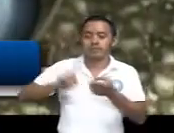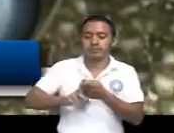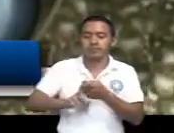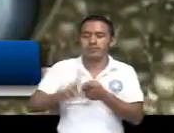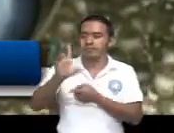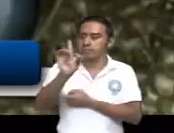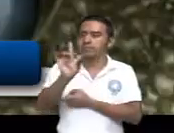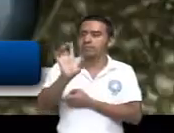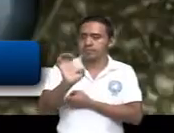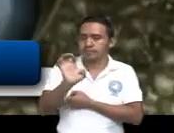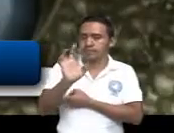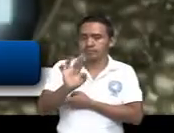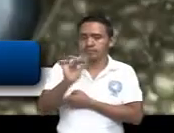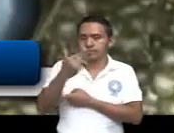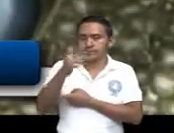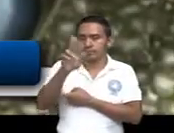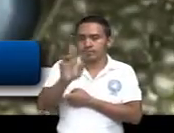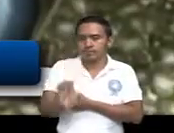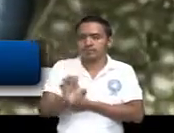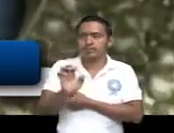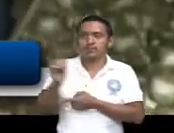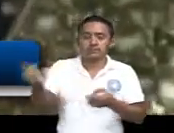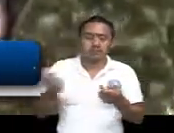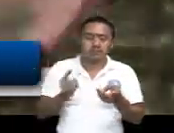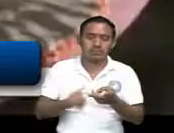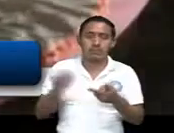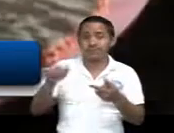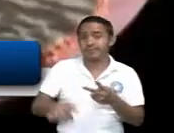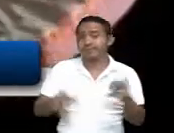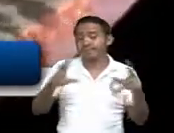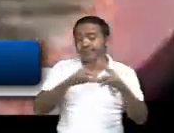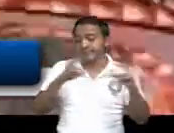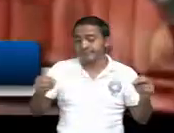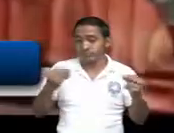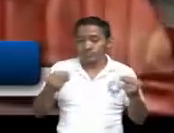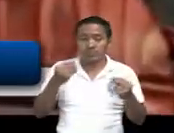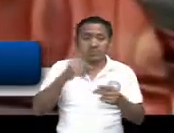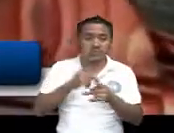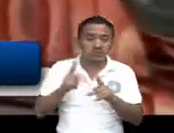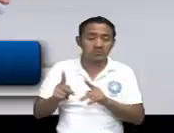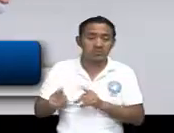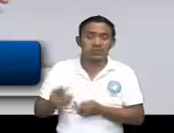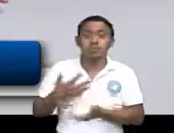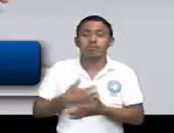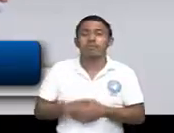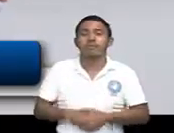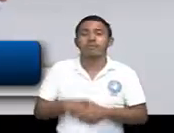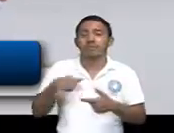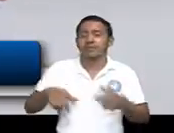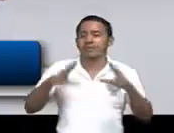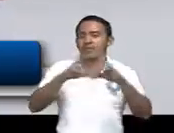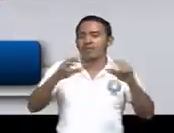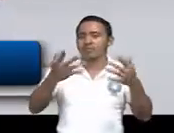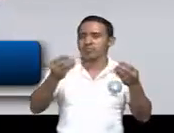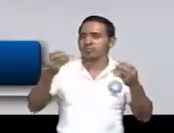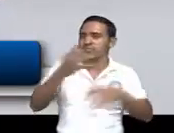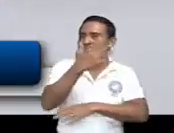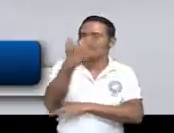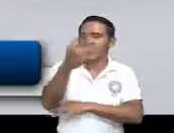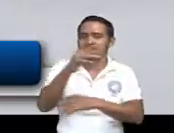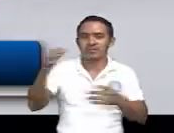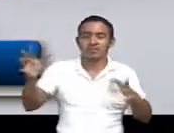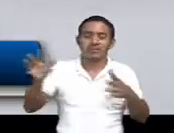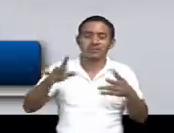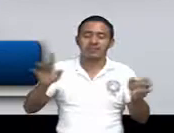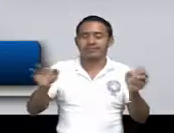dengue que es el este el pan de cada día aquí en nuestra población por ser un país tropical tenemos los